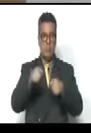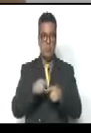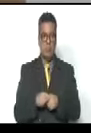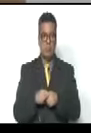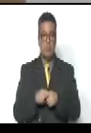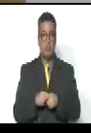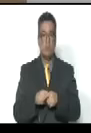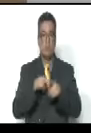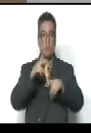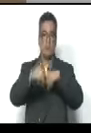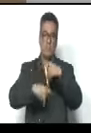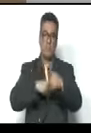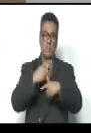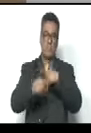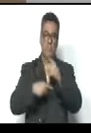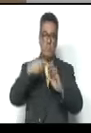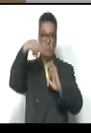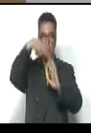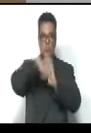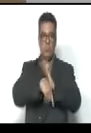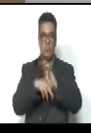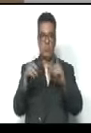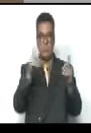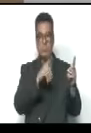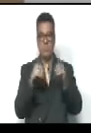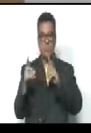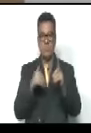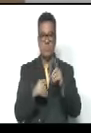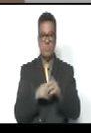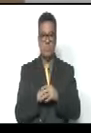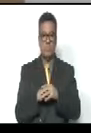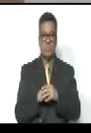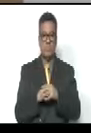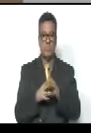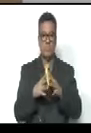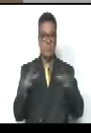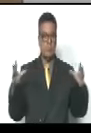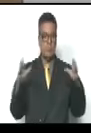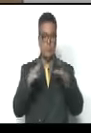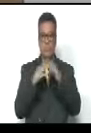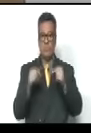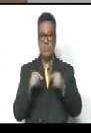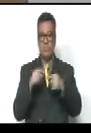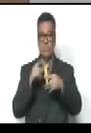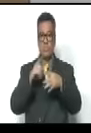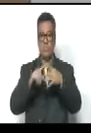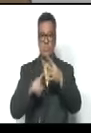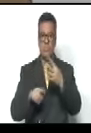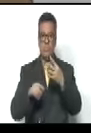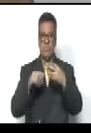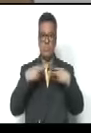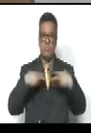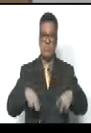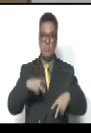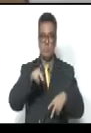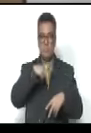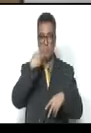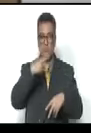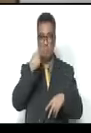de un proceso profundo de diálogo fecundo con todos los factores de la vida